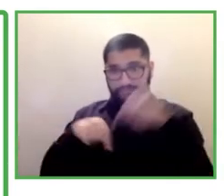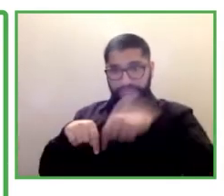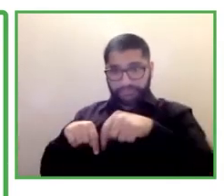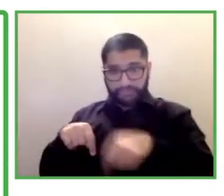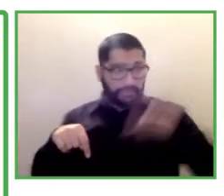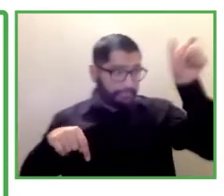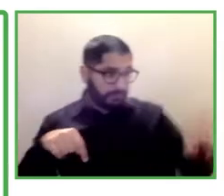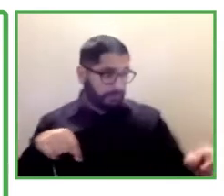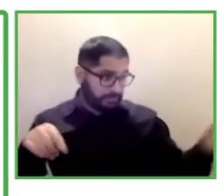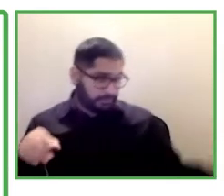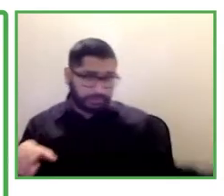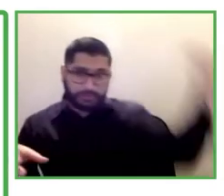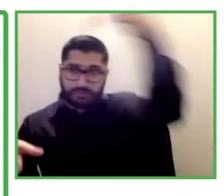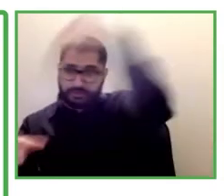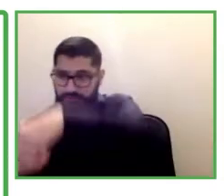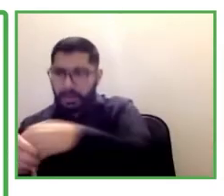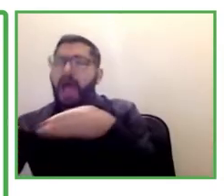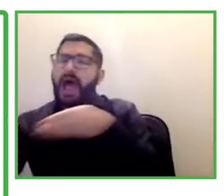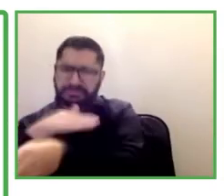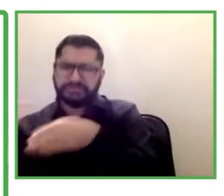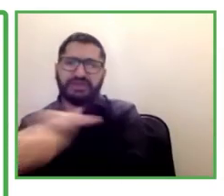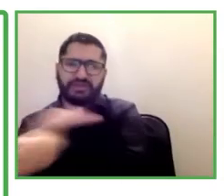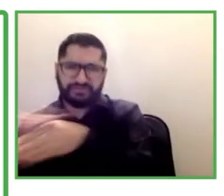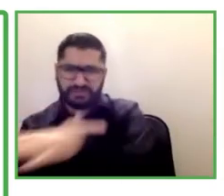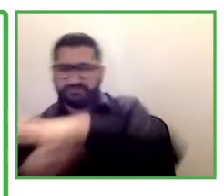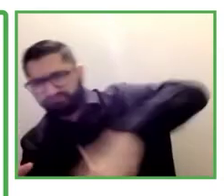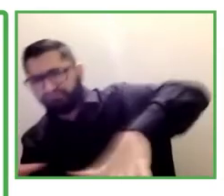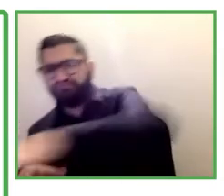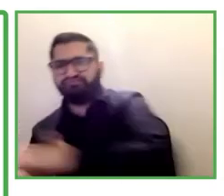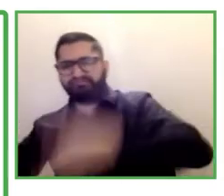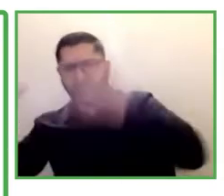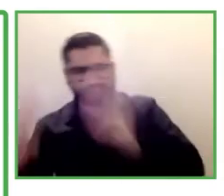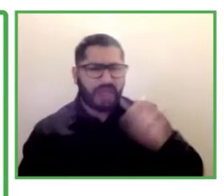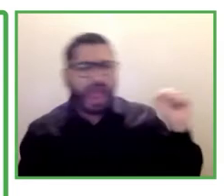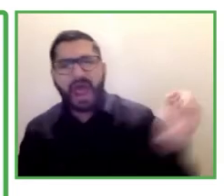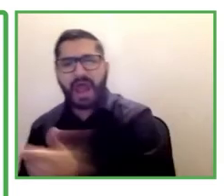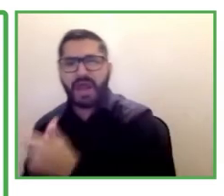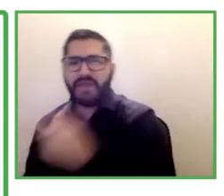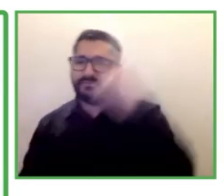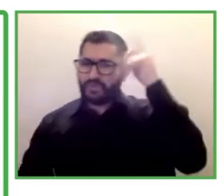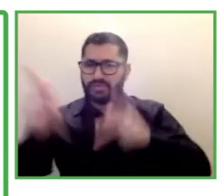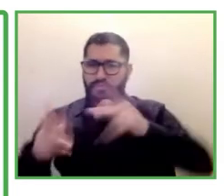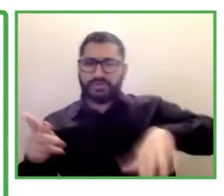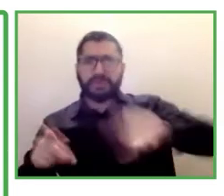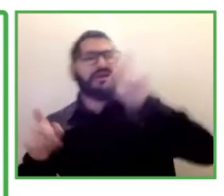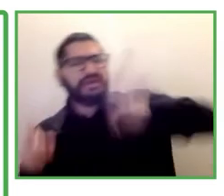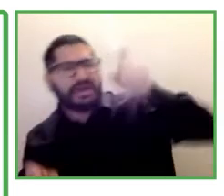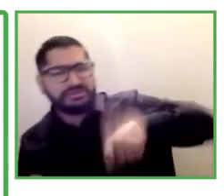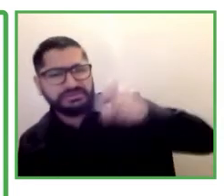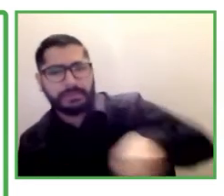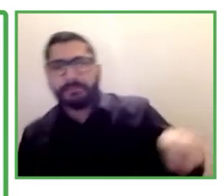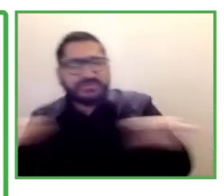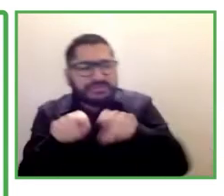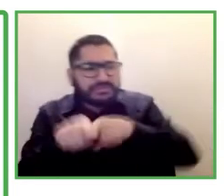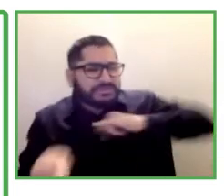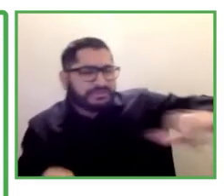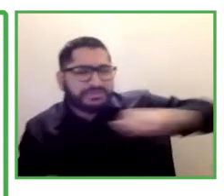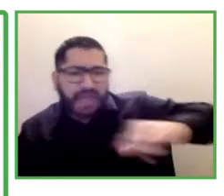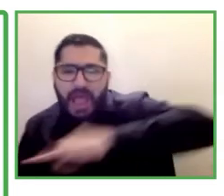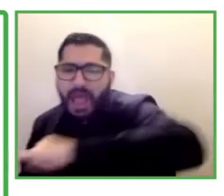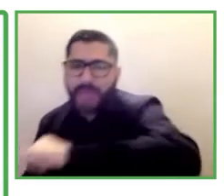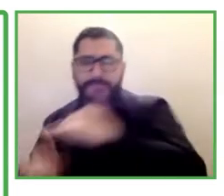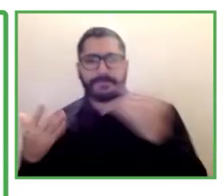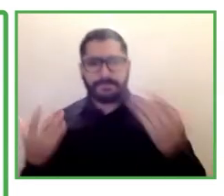mismas accesibilidades, y no todas las necesidades son las mismas. Hay que adaptar el espacio físico y ayudar a